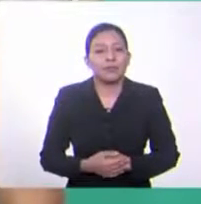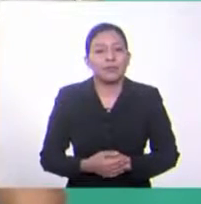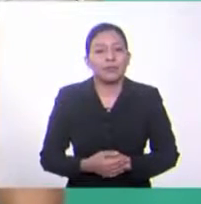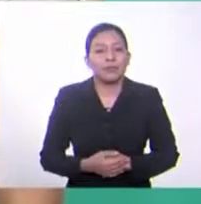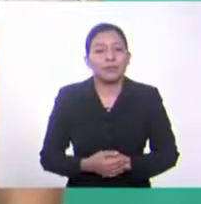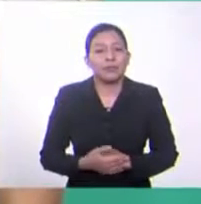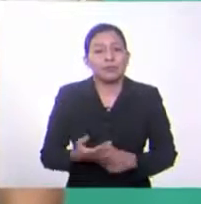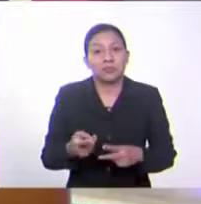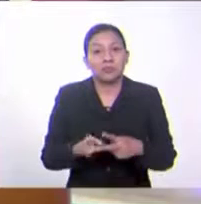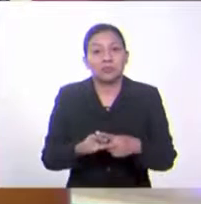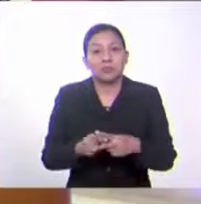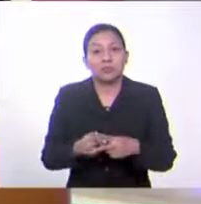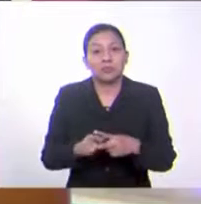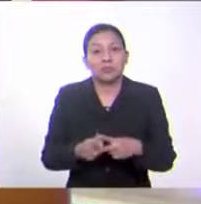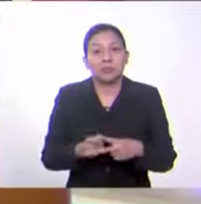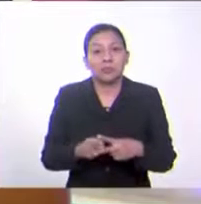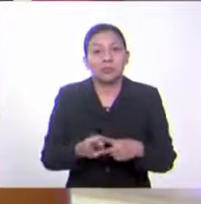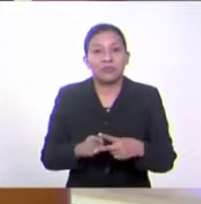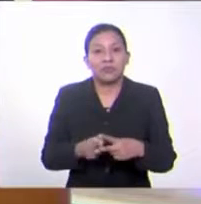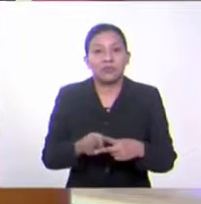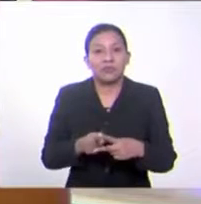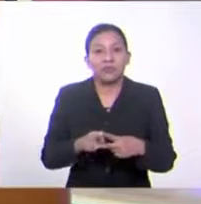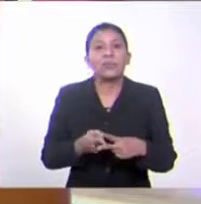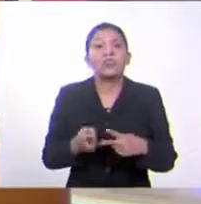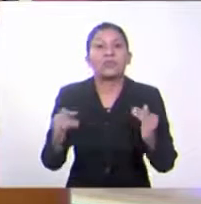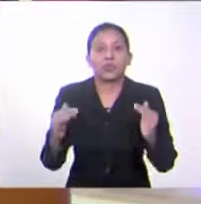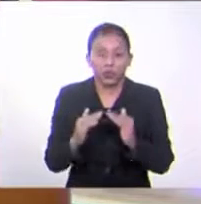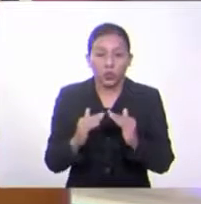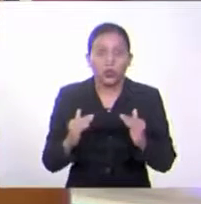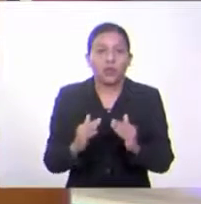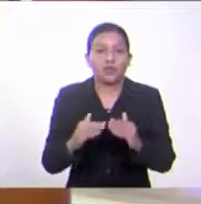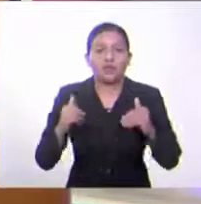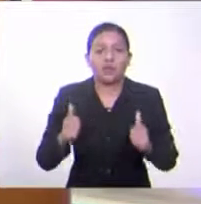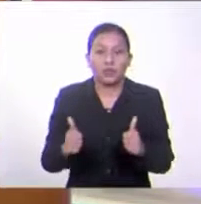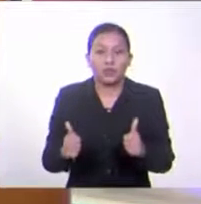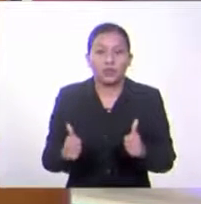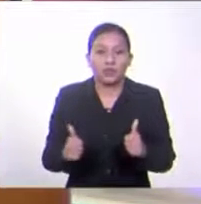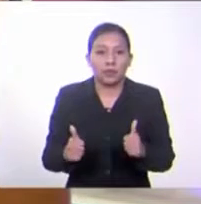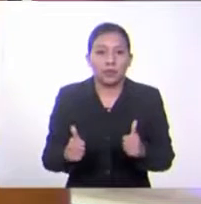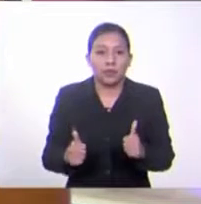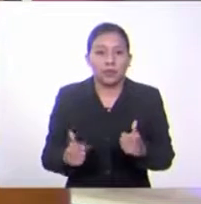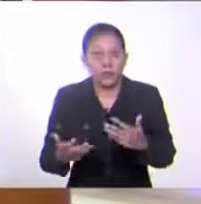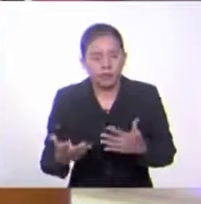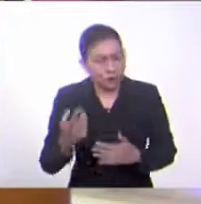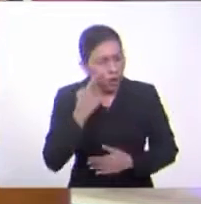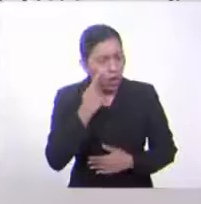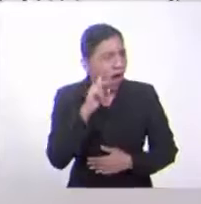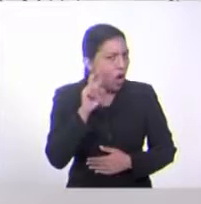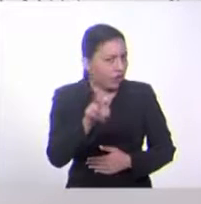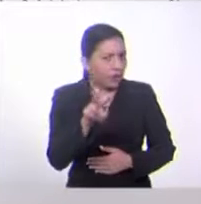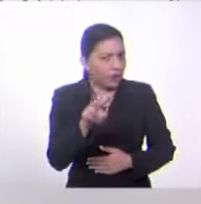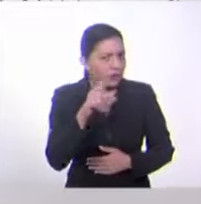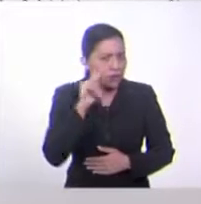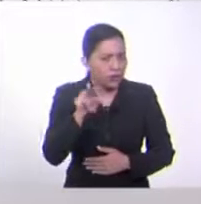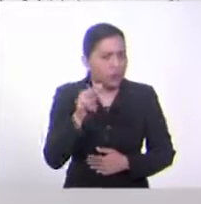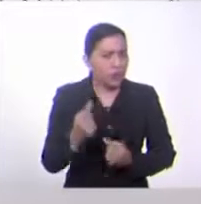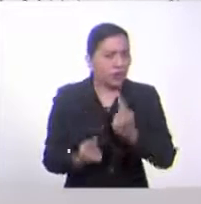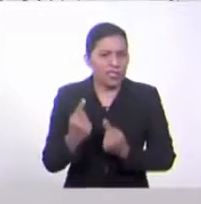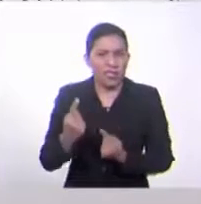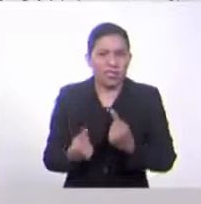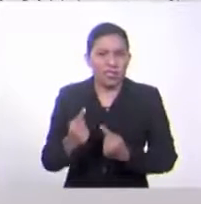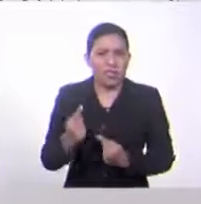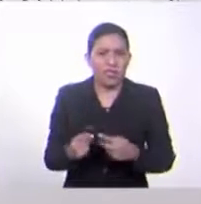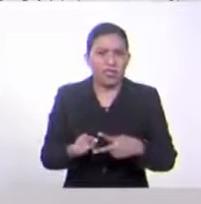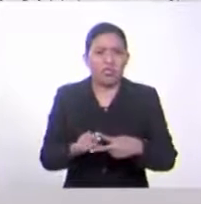Los ángulos correspondientes son iguales. Verifique o observemos cuáles serían entonces los